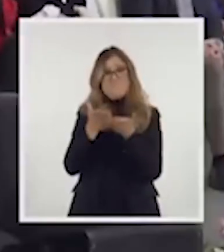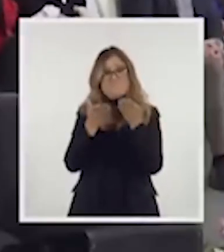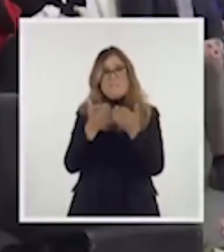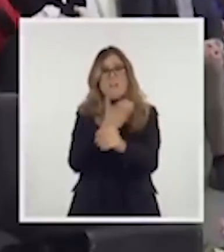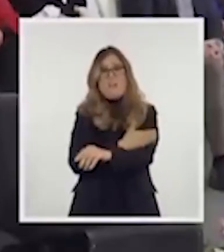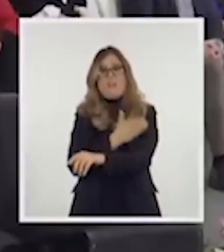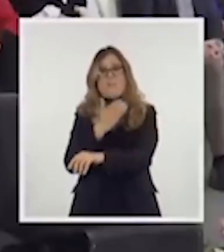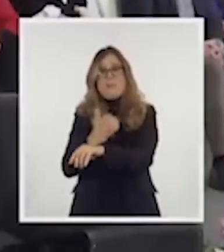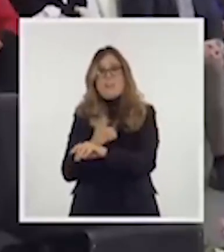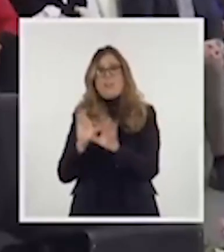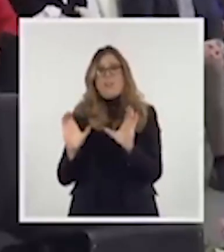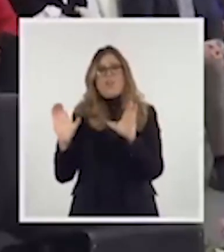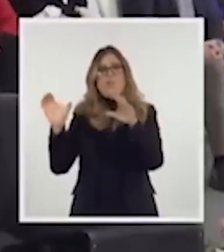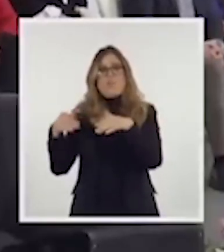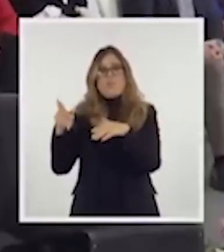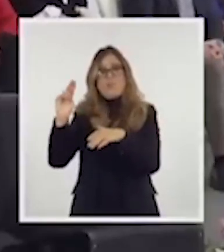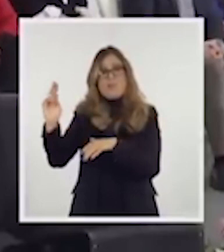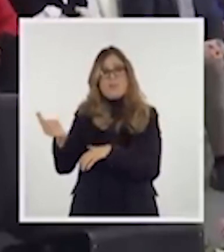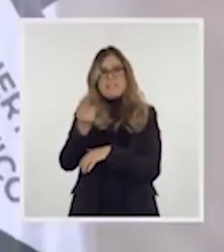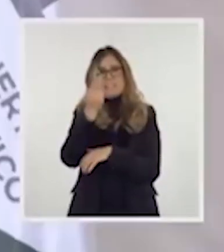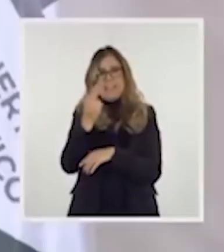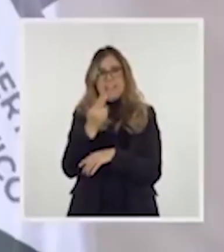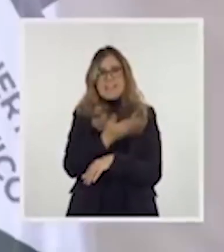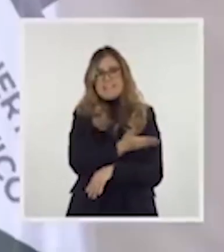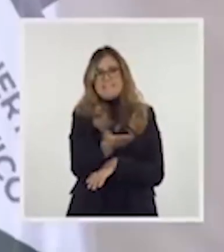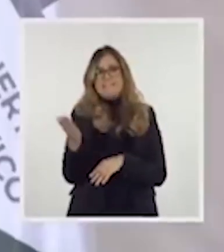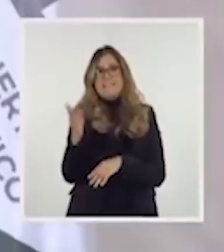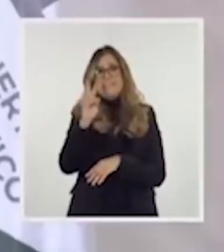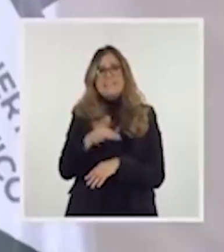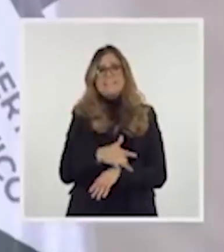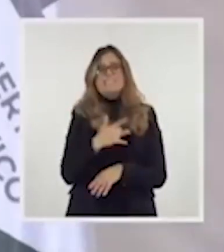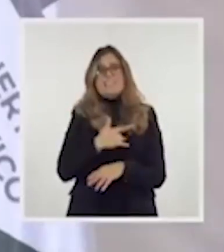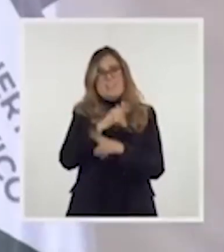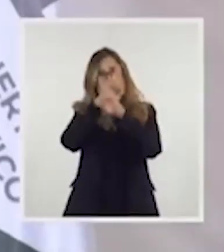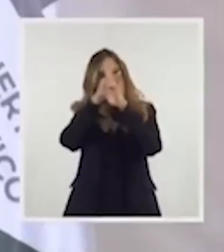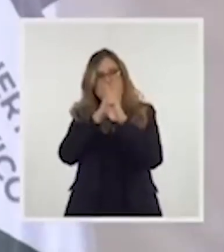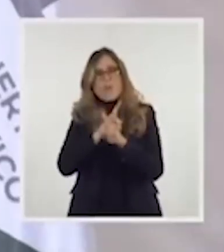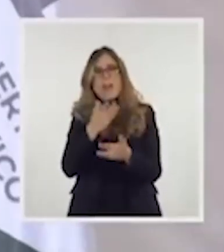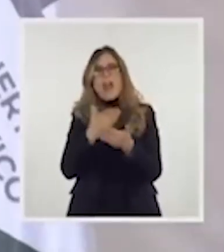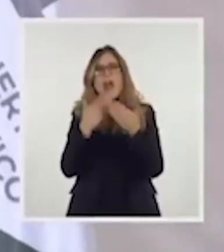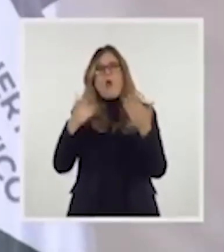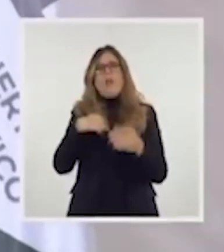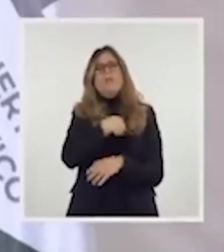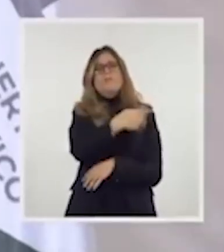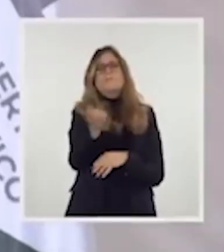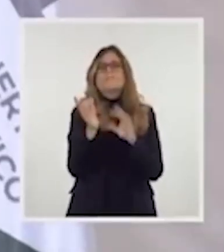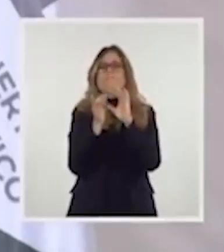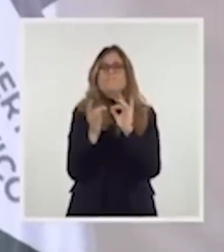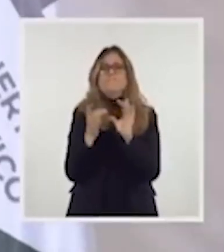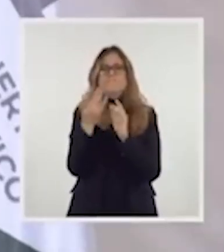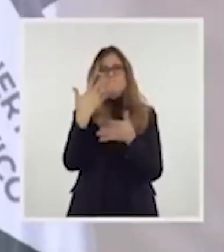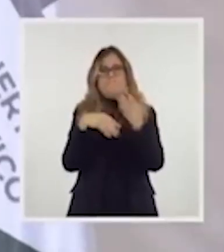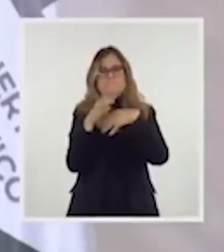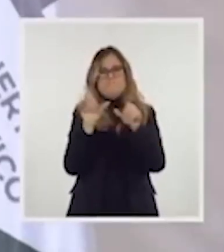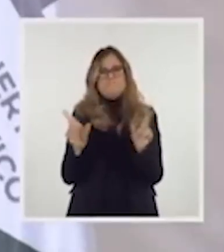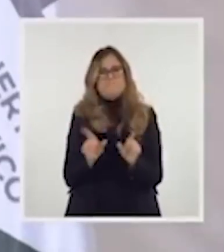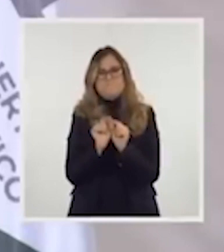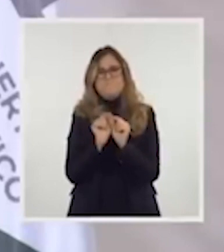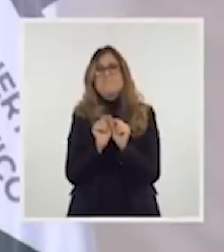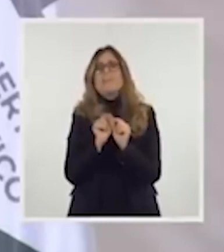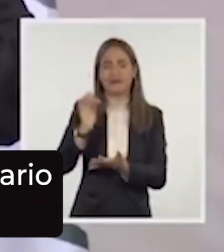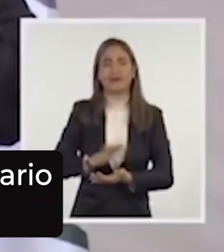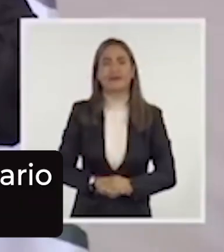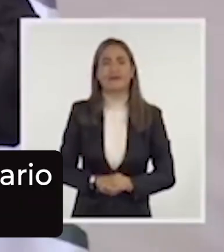esta primera ceremonia, representando a las y los egresados, estuvieron presentes Rosa Luz Rodríguez Pérez, del Programa de Tecnología